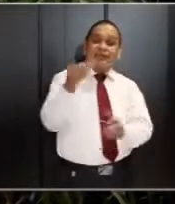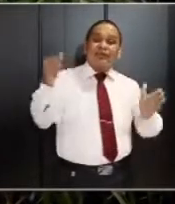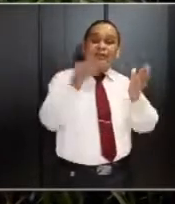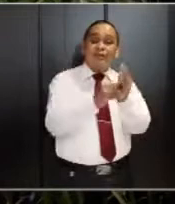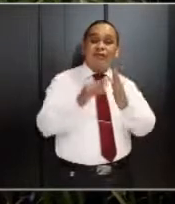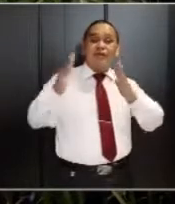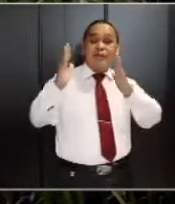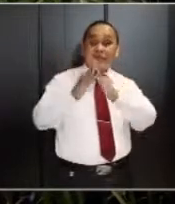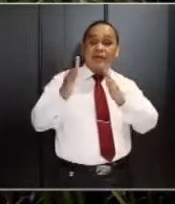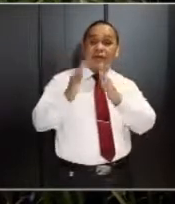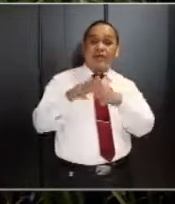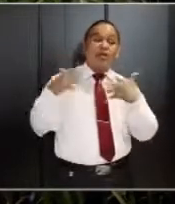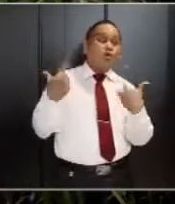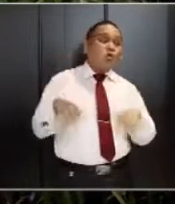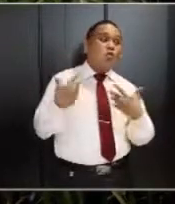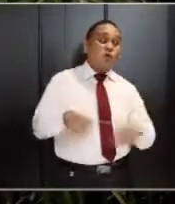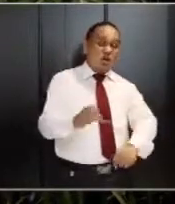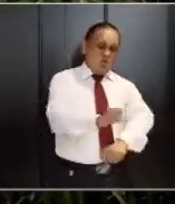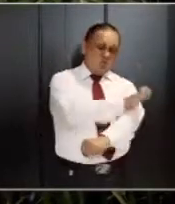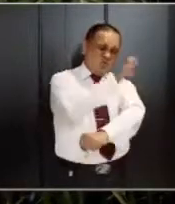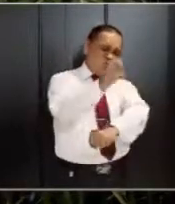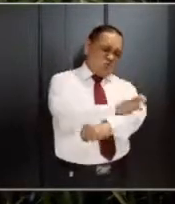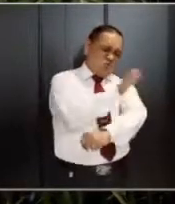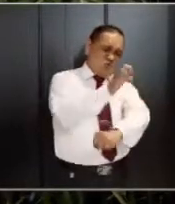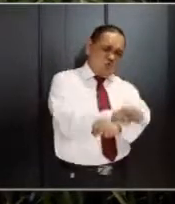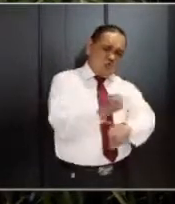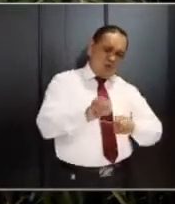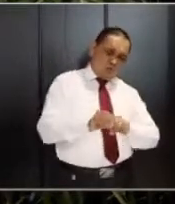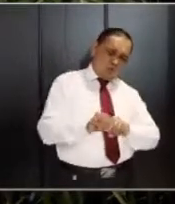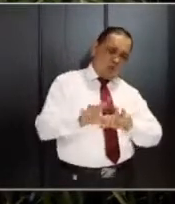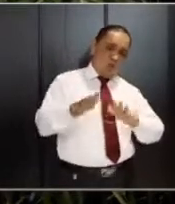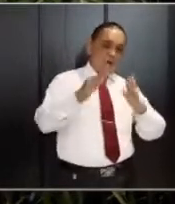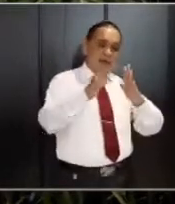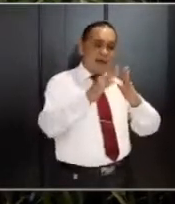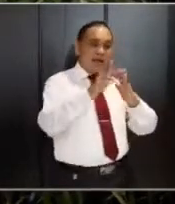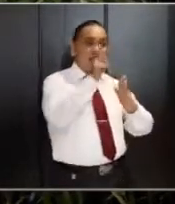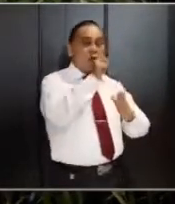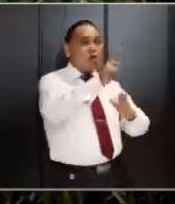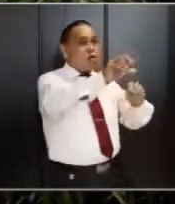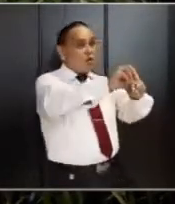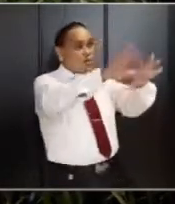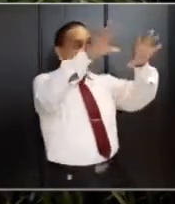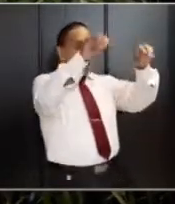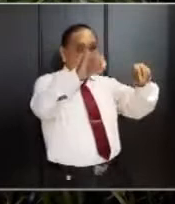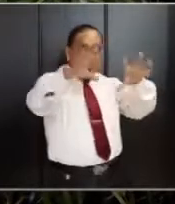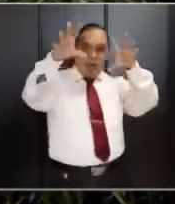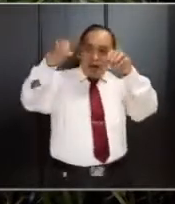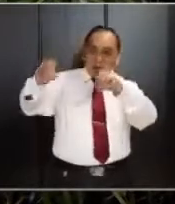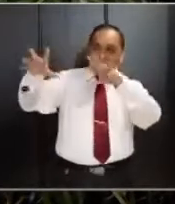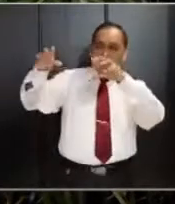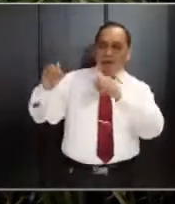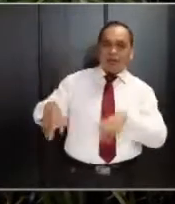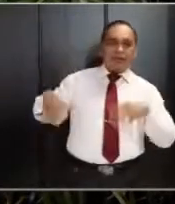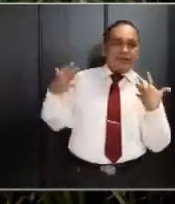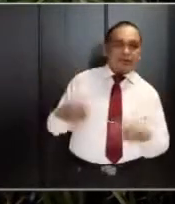hogares, o sea, duros redondos, es la totalidad de las viviendas de Campeche, y por ser el